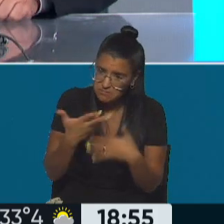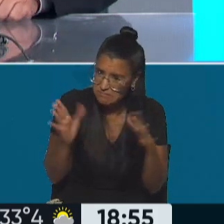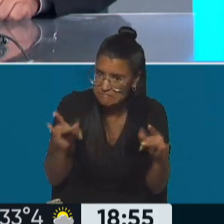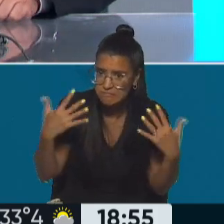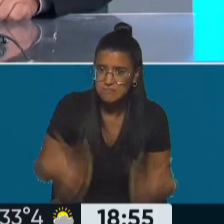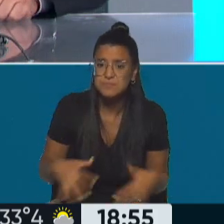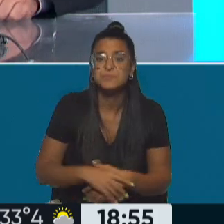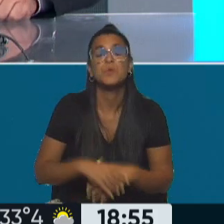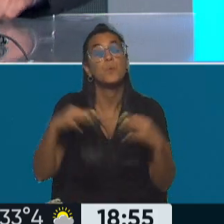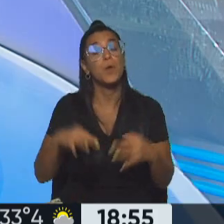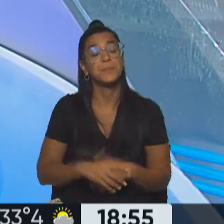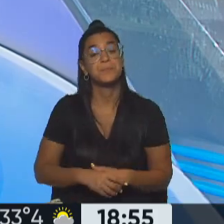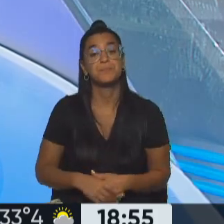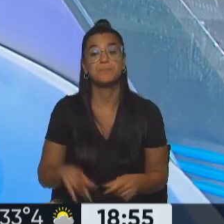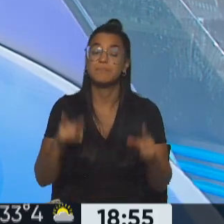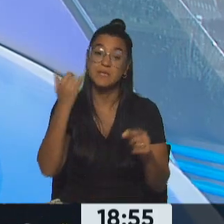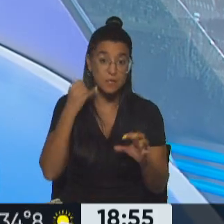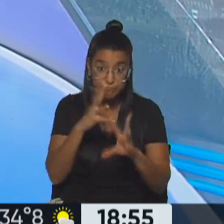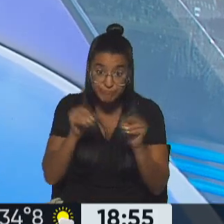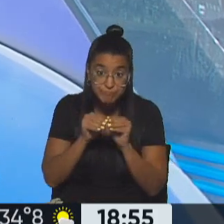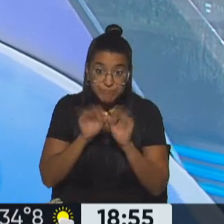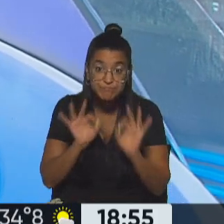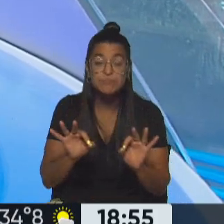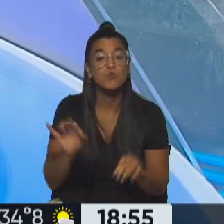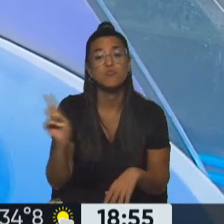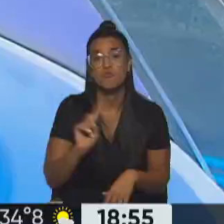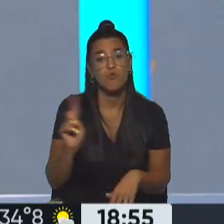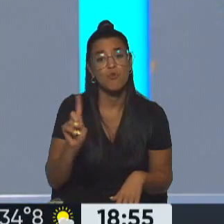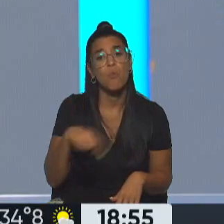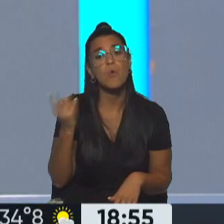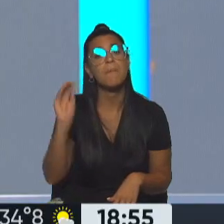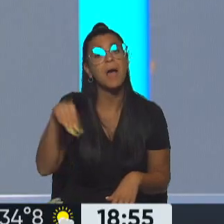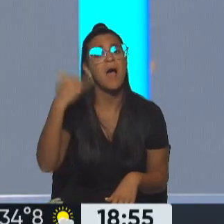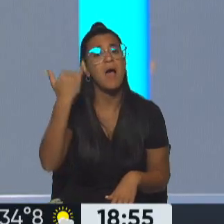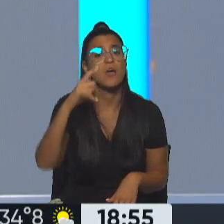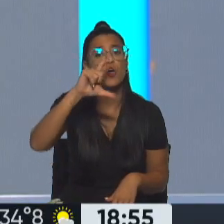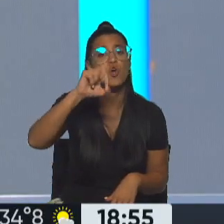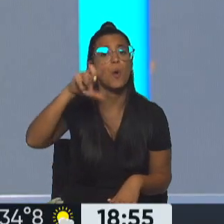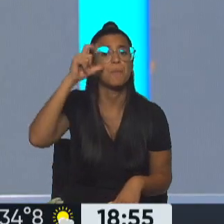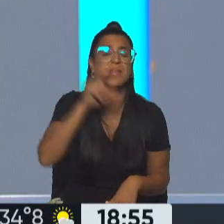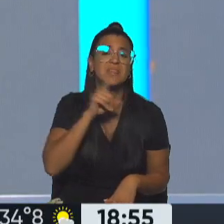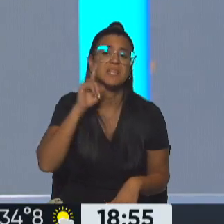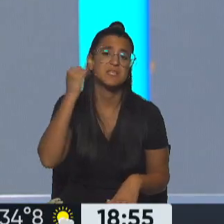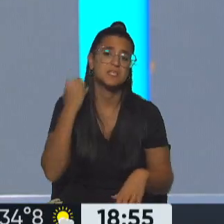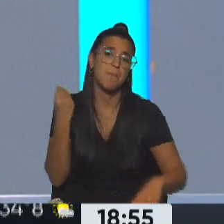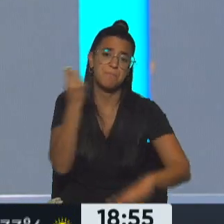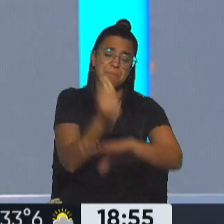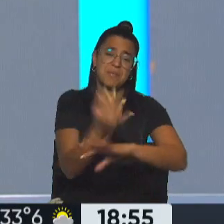bueno colorín Colorado no tengo otra más competi fue presentado